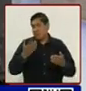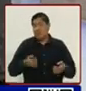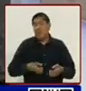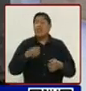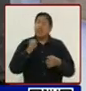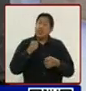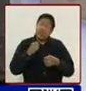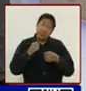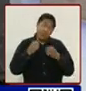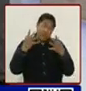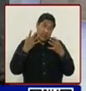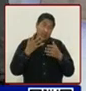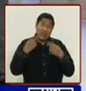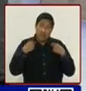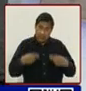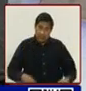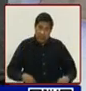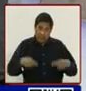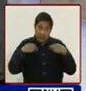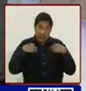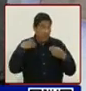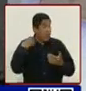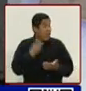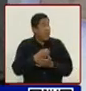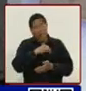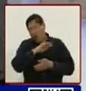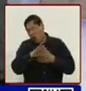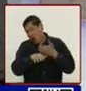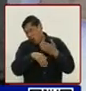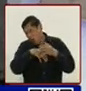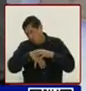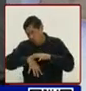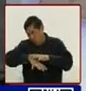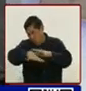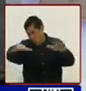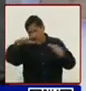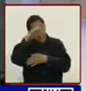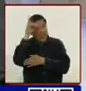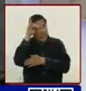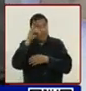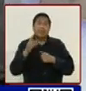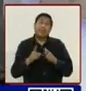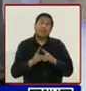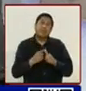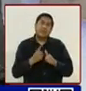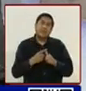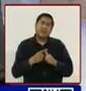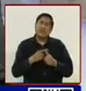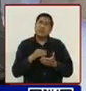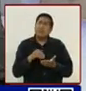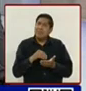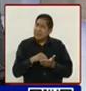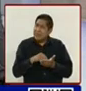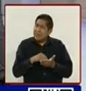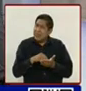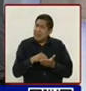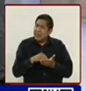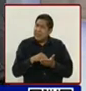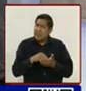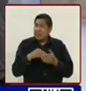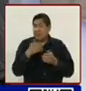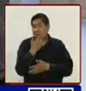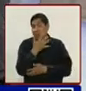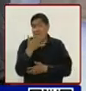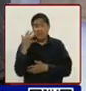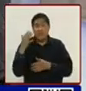Cita. Un patrimonio de la humanidad que de hecho está llegando a todos los rincones, primero de Bolivia, primero empezó así en el epicentro, en el Parque Urbano Central,